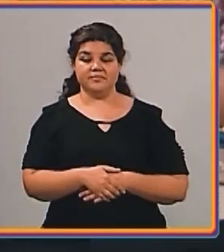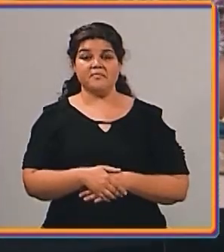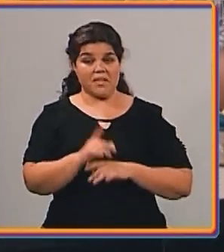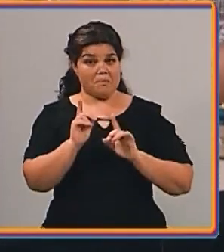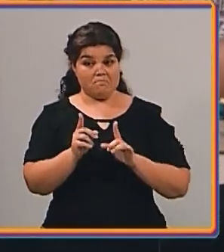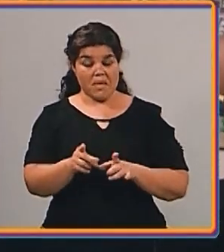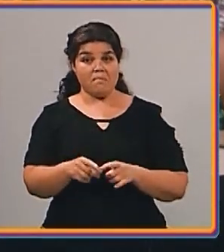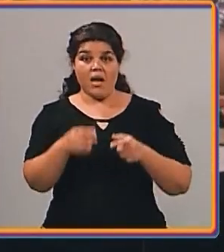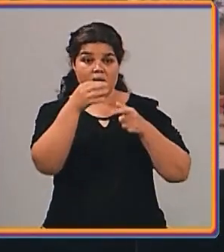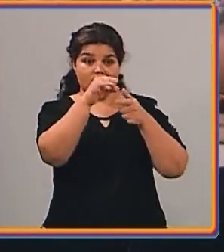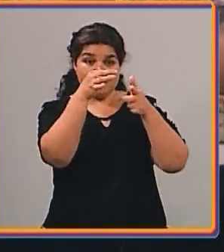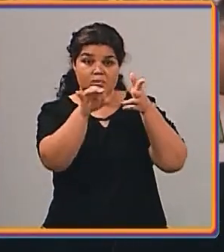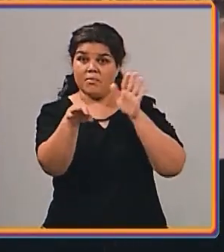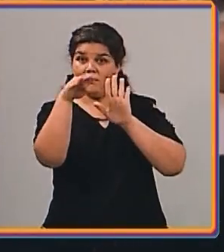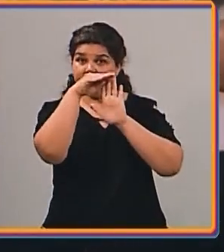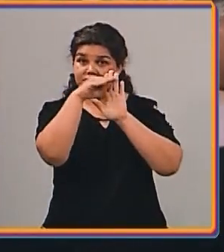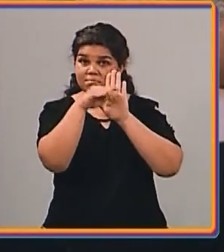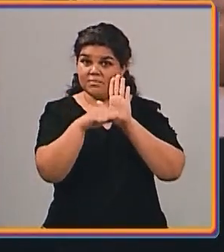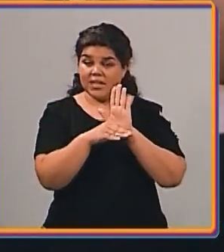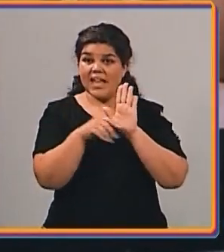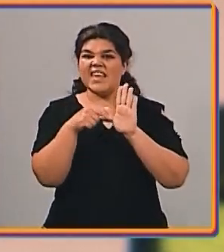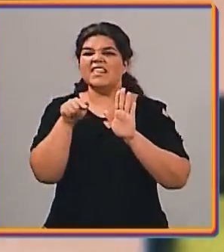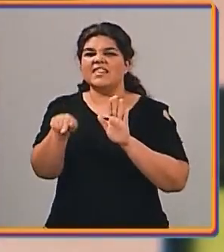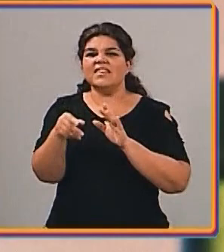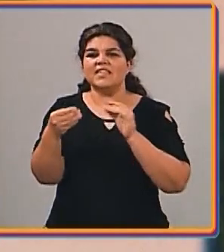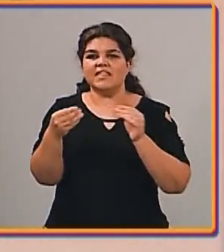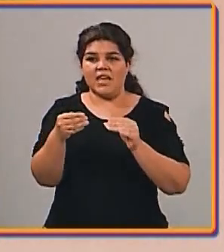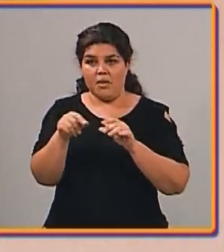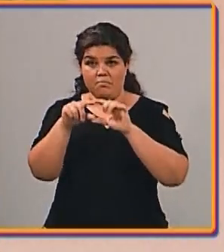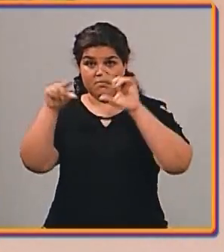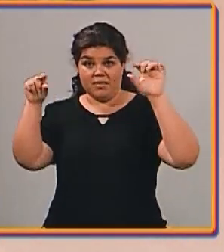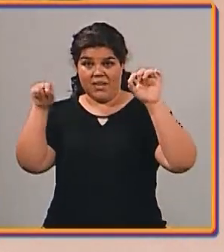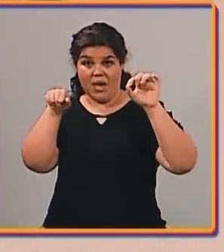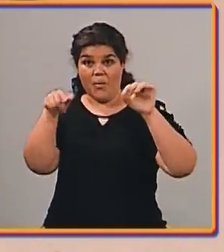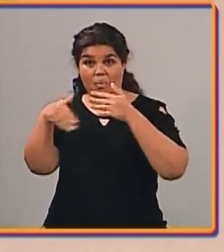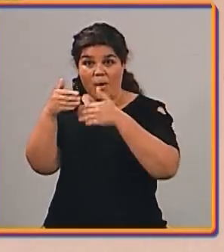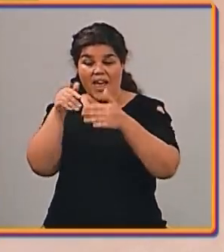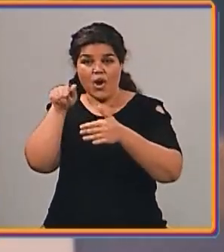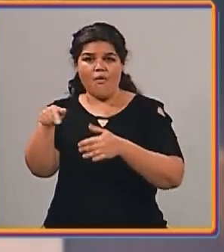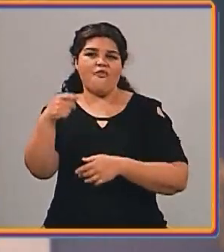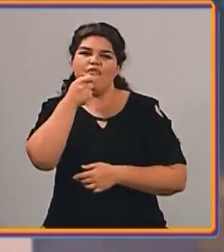Siguiendo las premisas que dio Sid Sackson, Carcassonne nos ofrece un juego muy fácil de aprender.